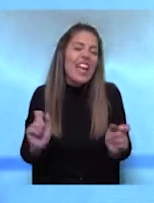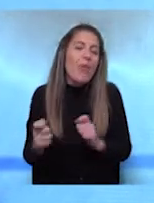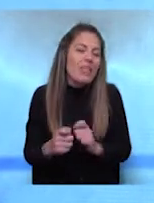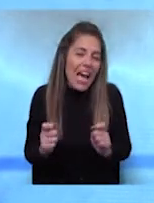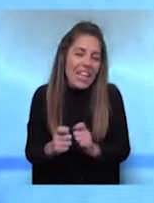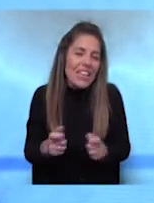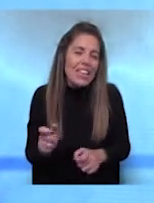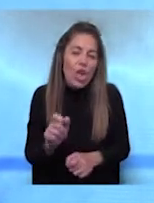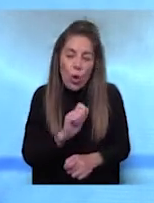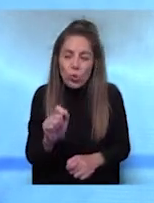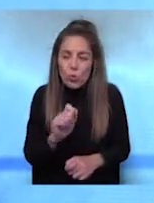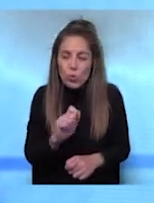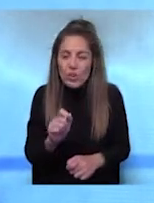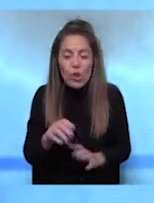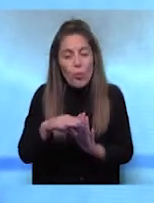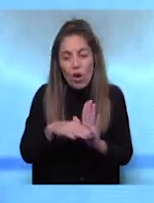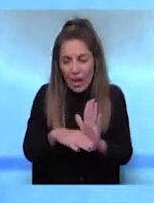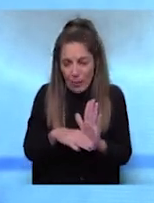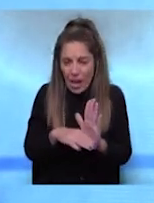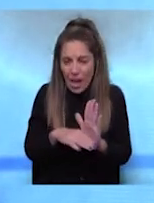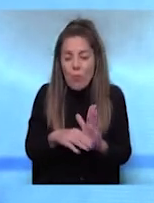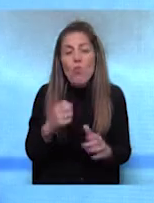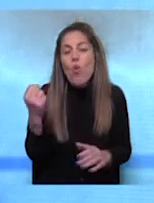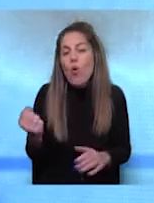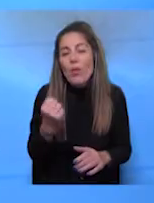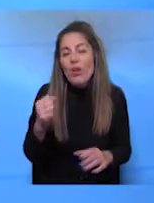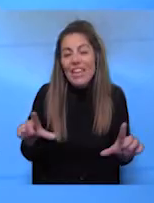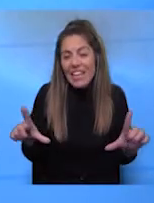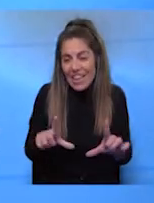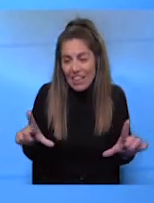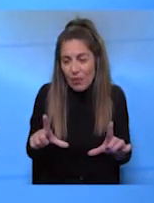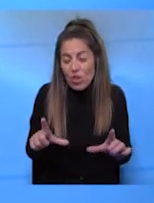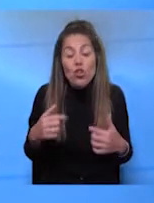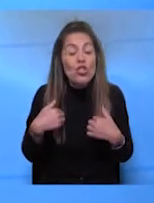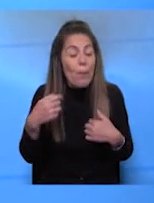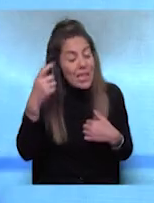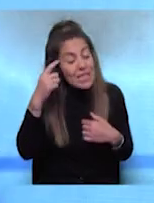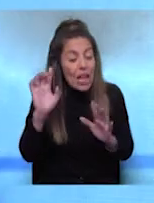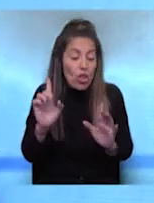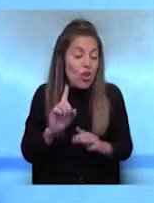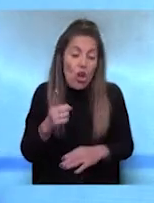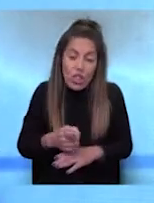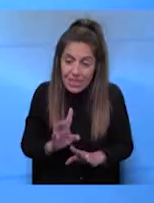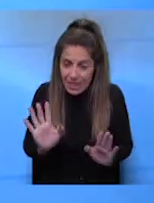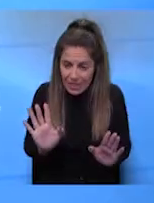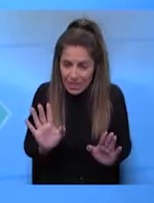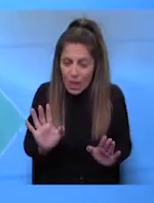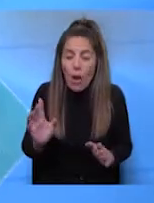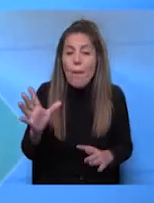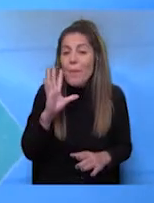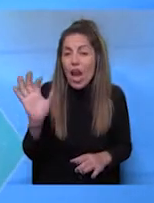de cambiar, de conducir un programa muy importante de la televisión y lo estoy pensando. Todavía no lo decidí, pero... Escúcheme,